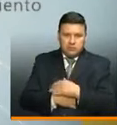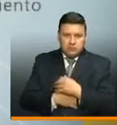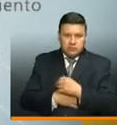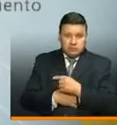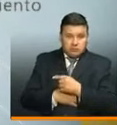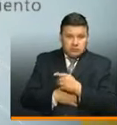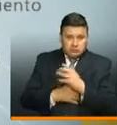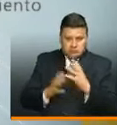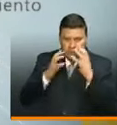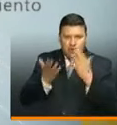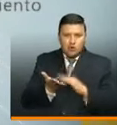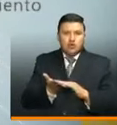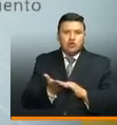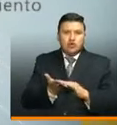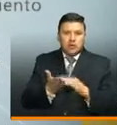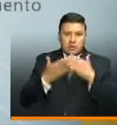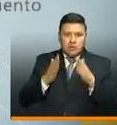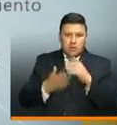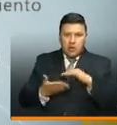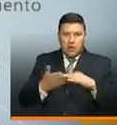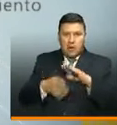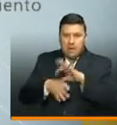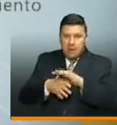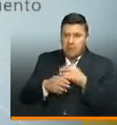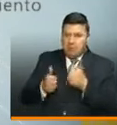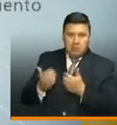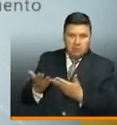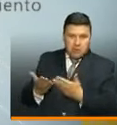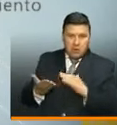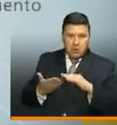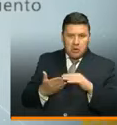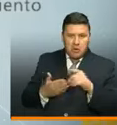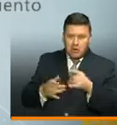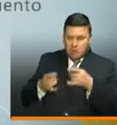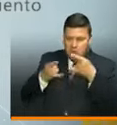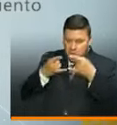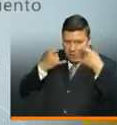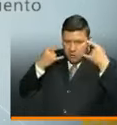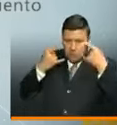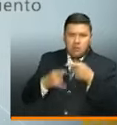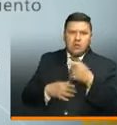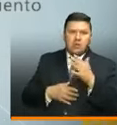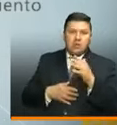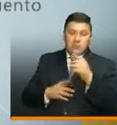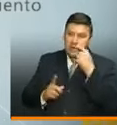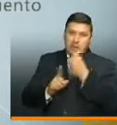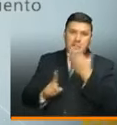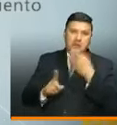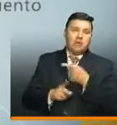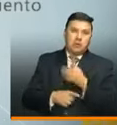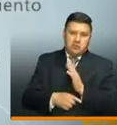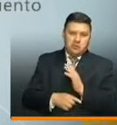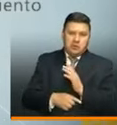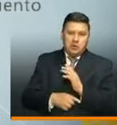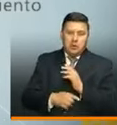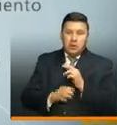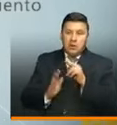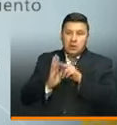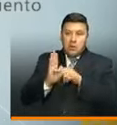bien las soluciones que ha brindado la comunidad Maker y la comunidad Do It Yourself son de un gran impacto, no cumplen con